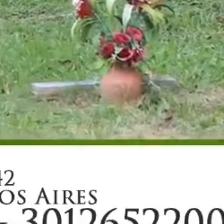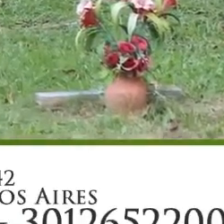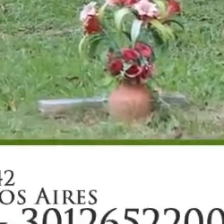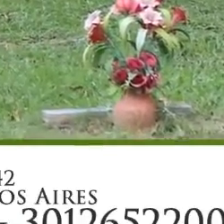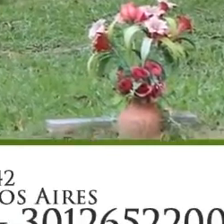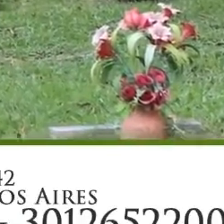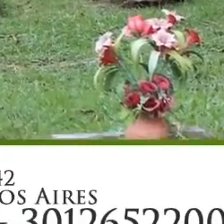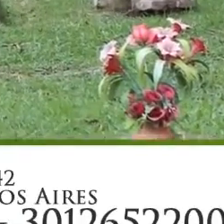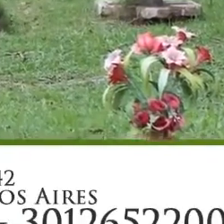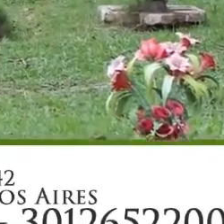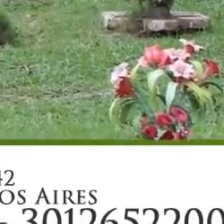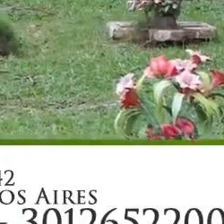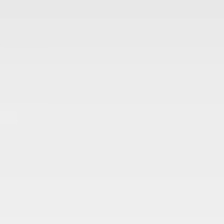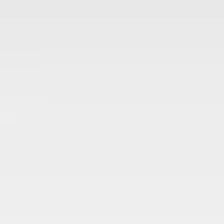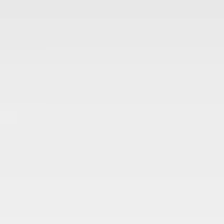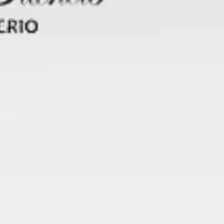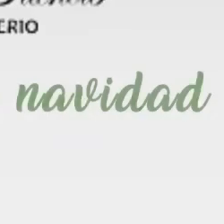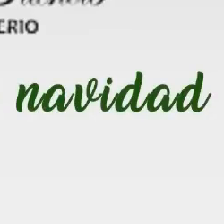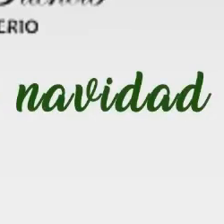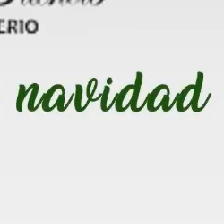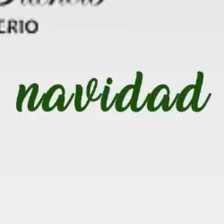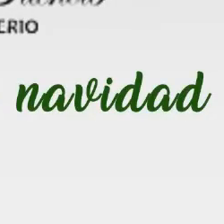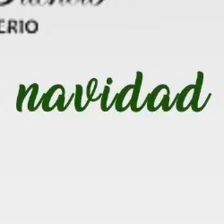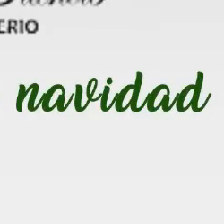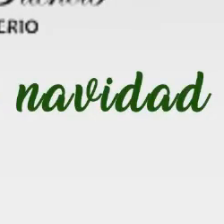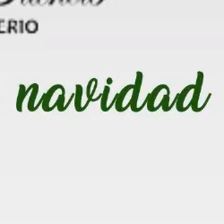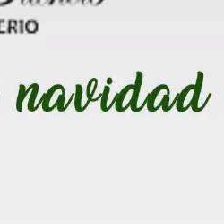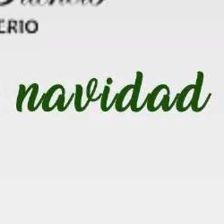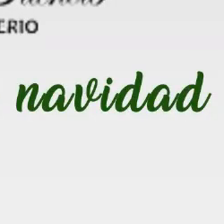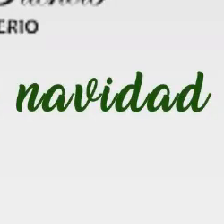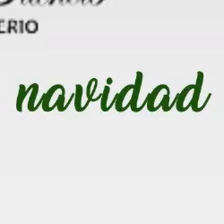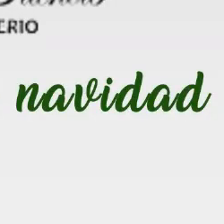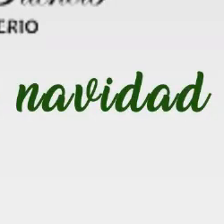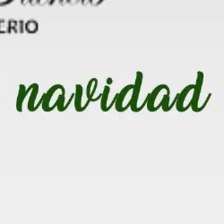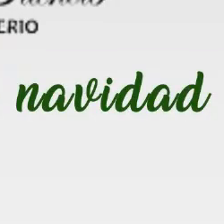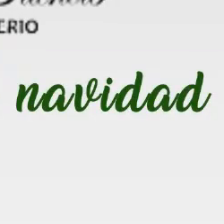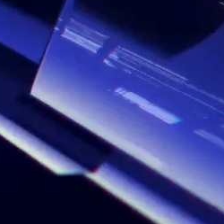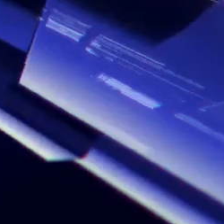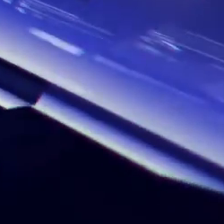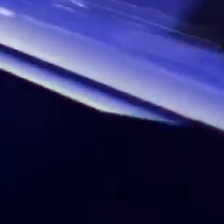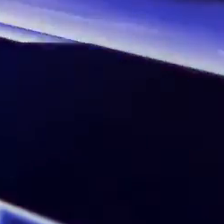cofres resteros. Jardines del Silencio, servicio con calidez humana.